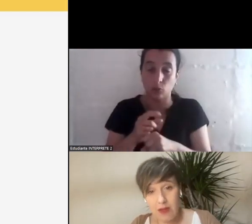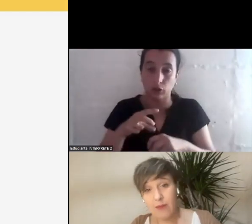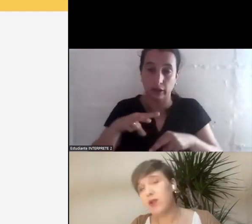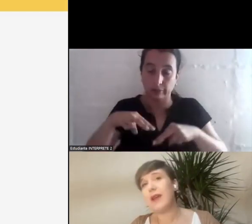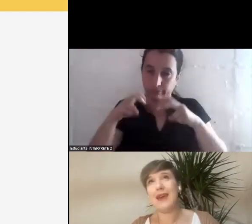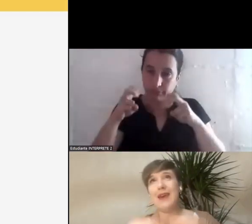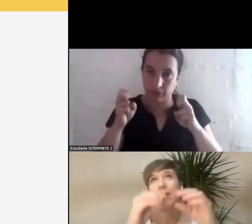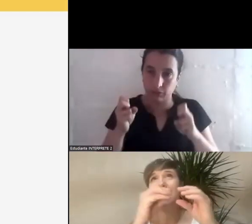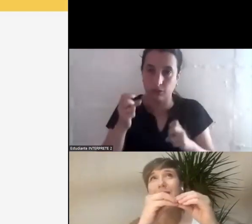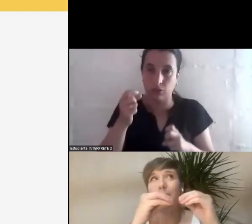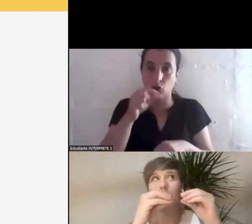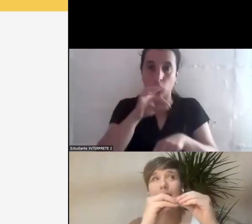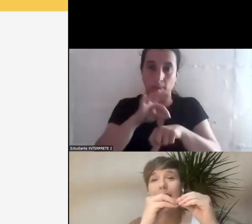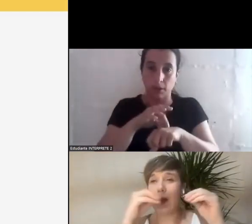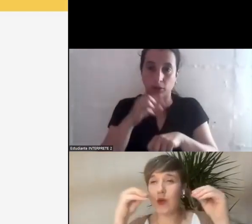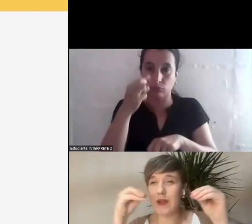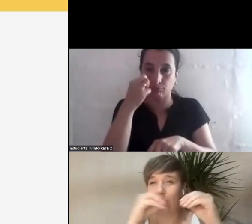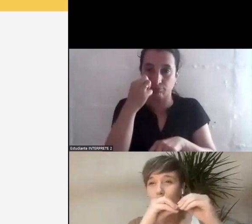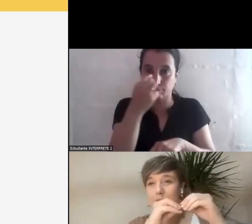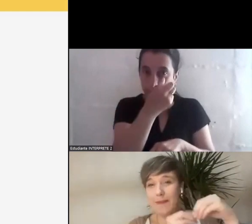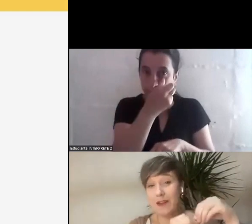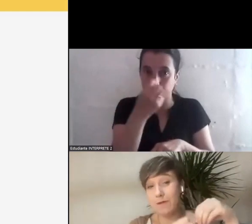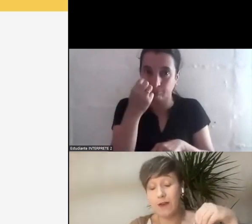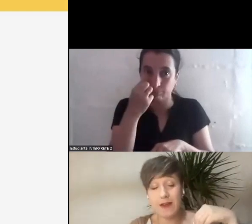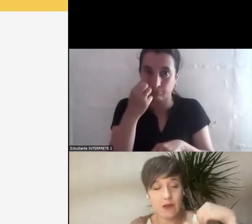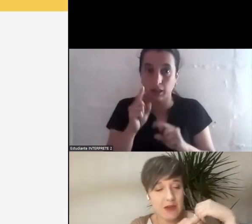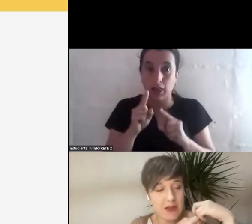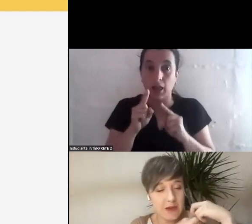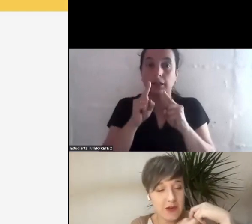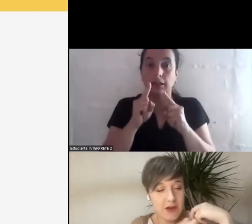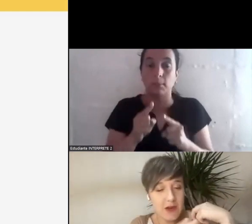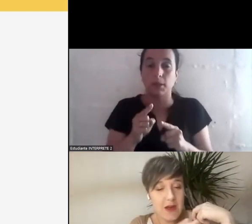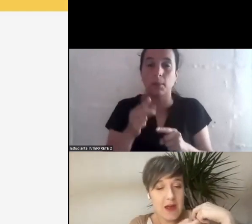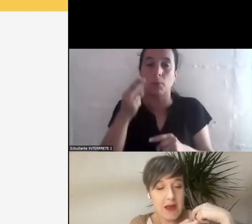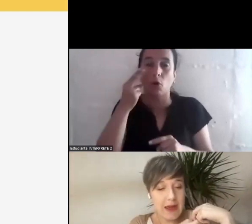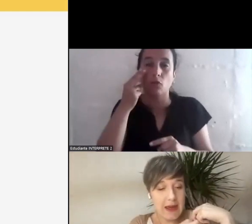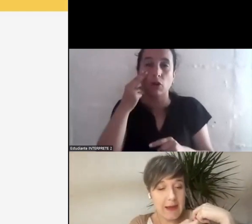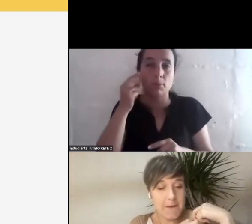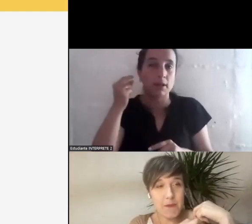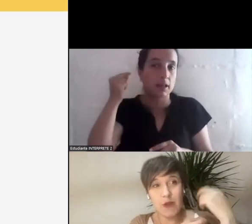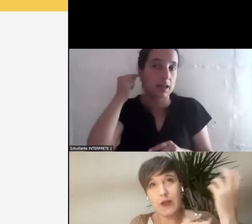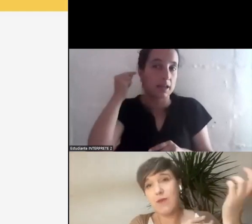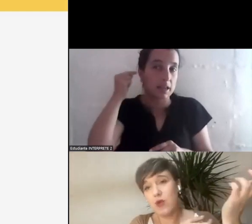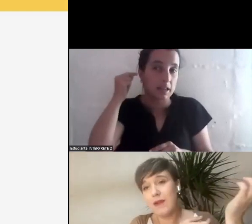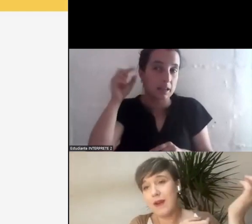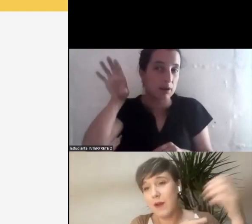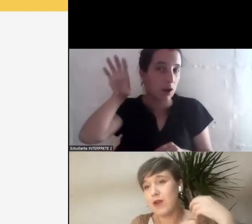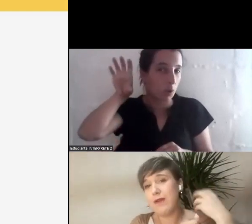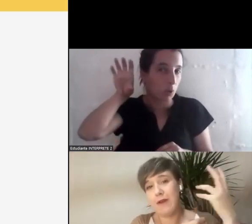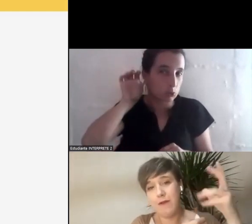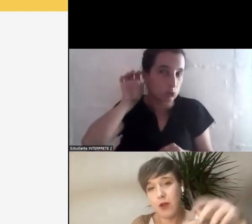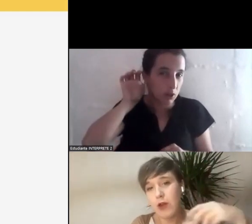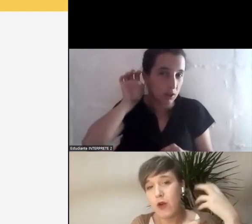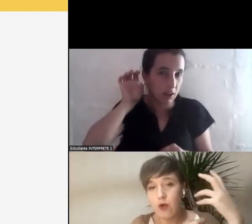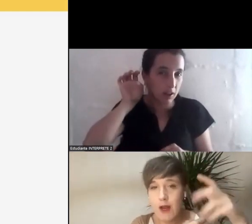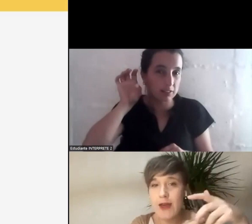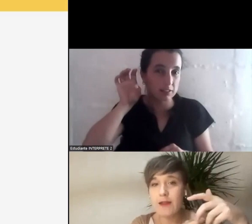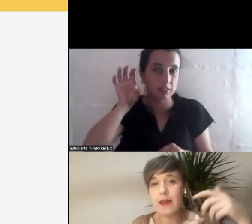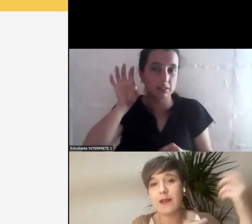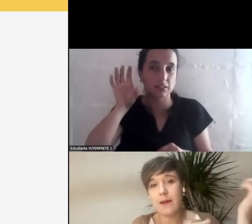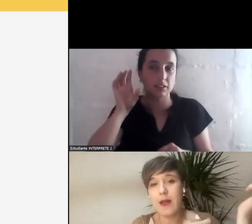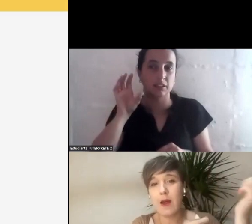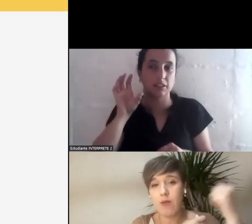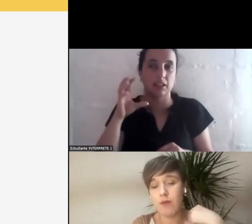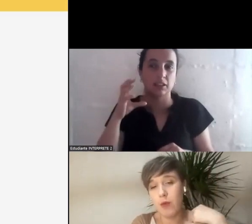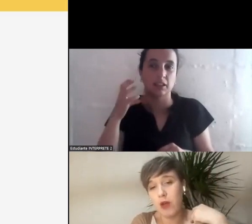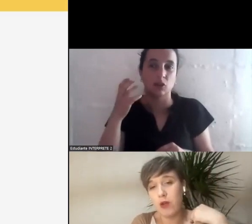Problemas auditivos, precisamente porque el canal auditivo suele ser más fino en estos niños. Y entonces suelen tener pues, infecciones